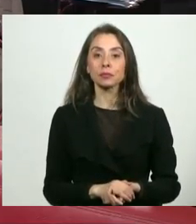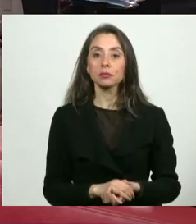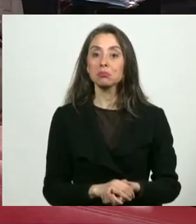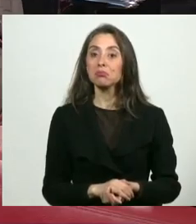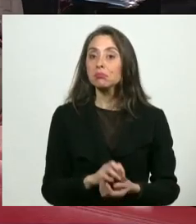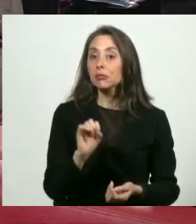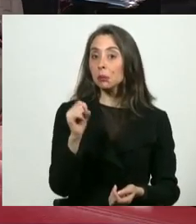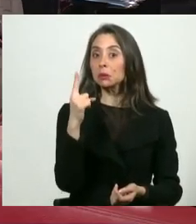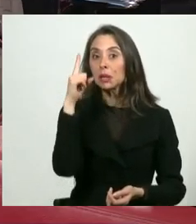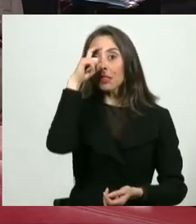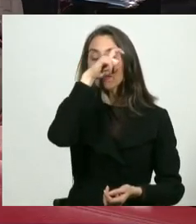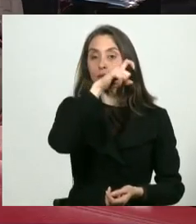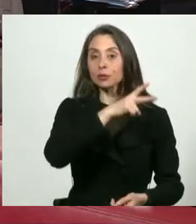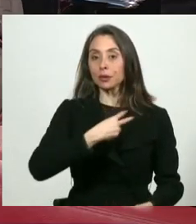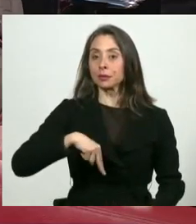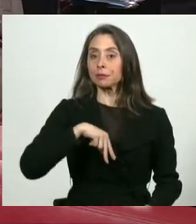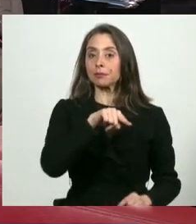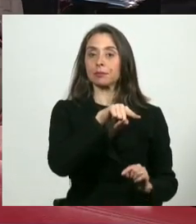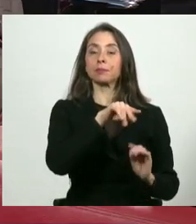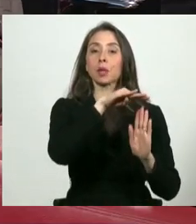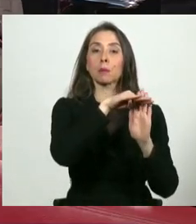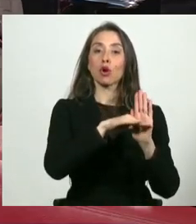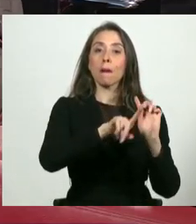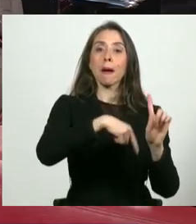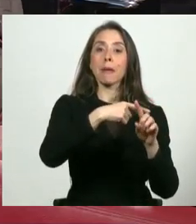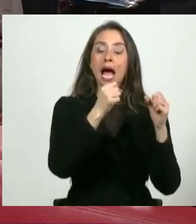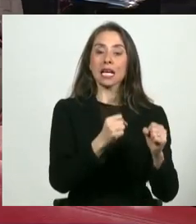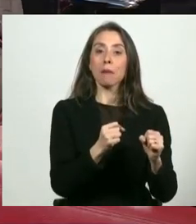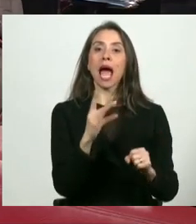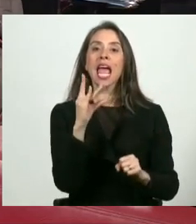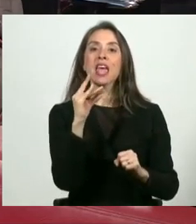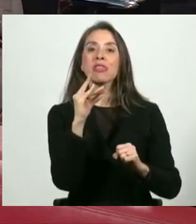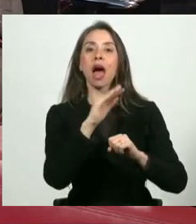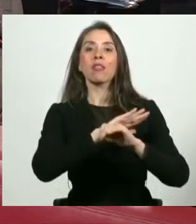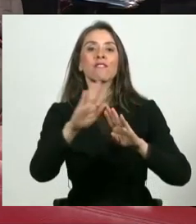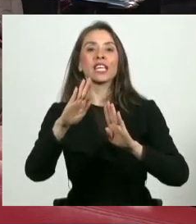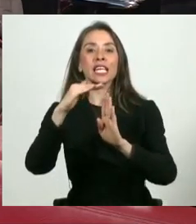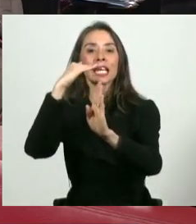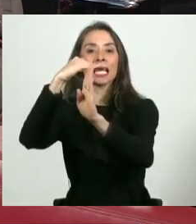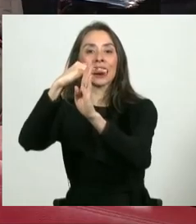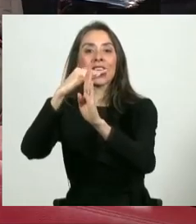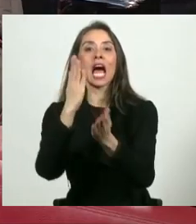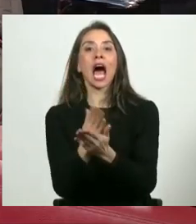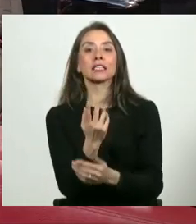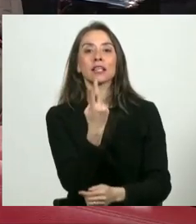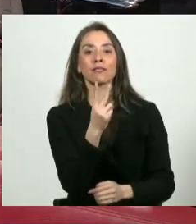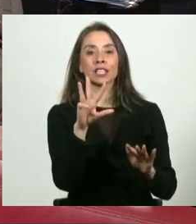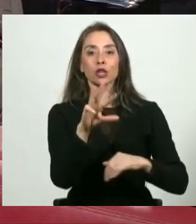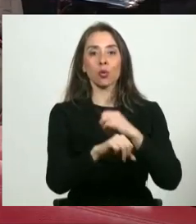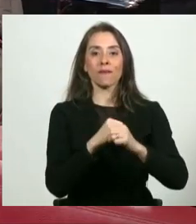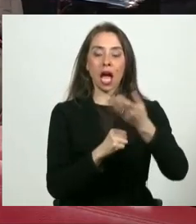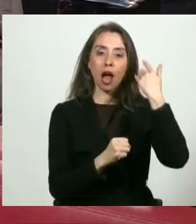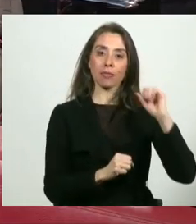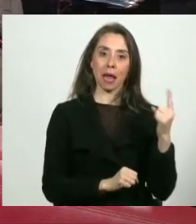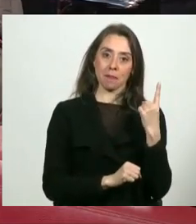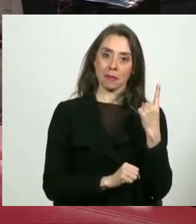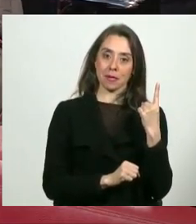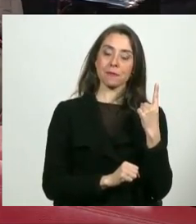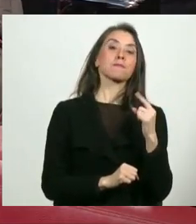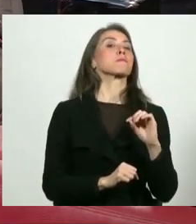La primera dificultad que tuvimos con Más Capaz fue la edad de corte, que en un principio fue hasta los 29 años.